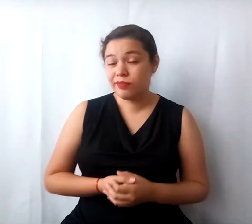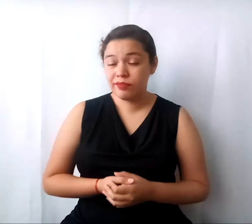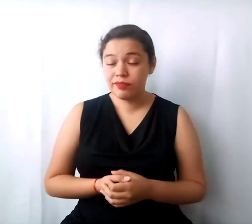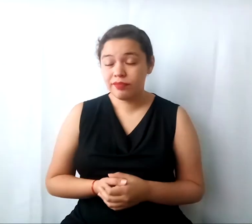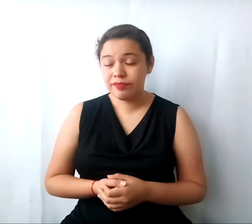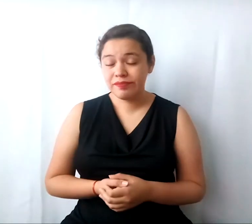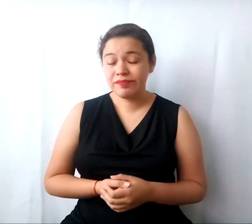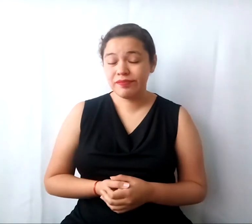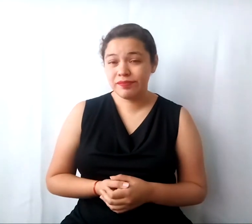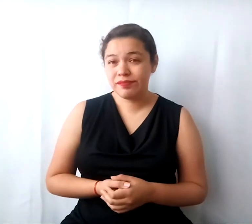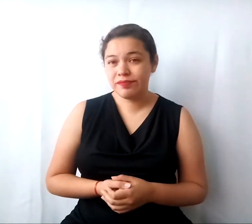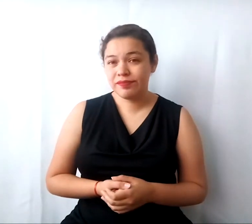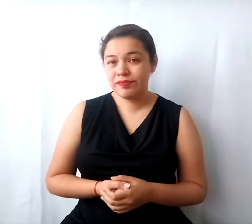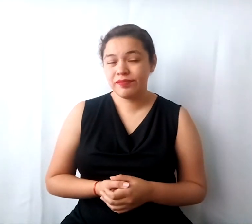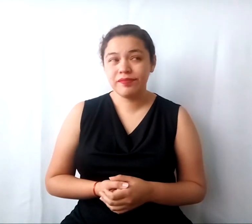depende porque